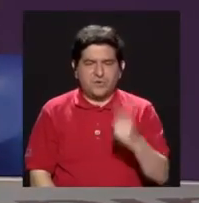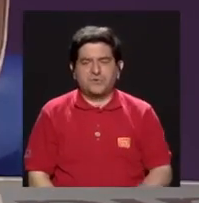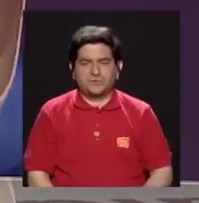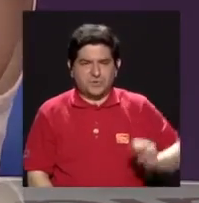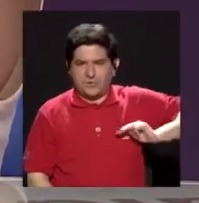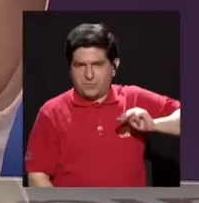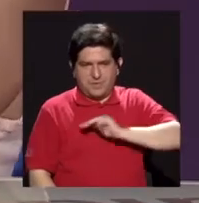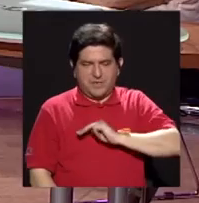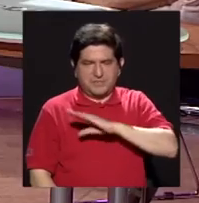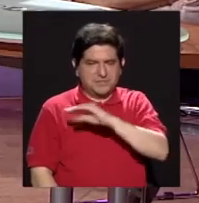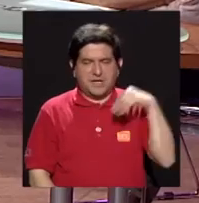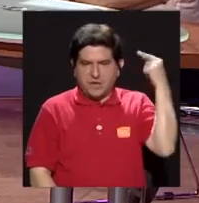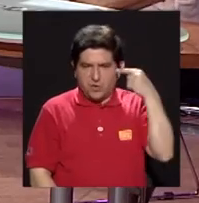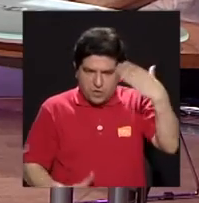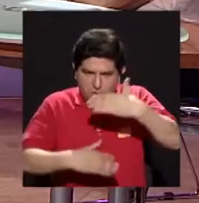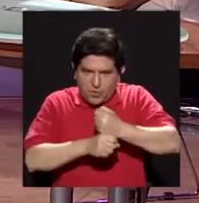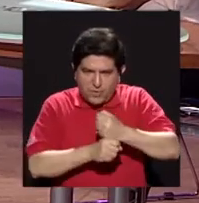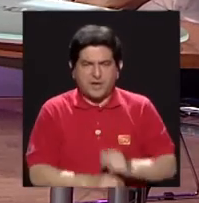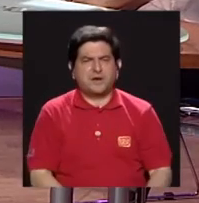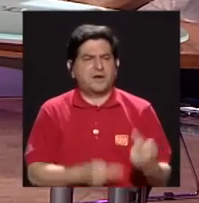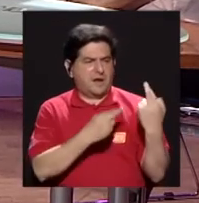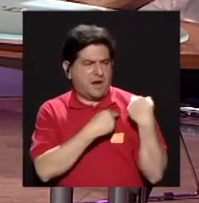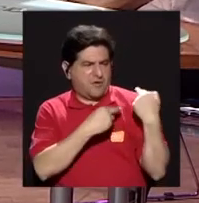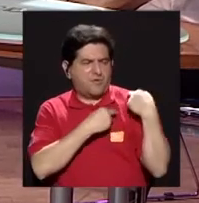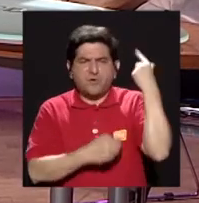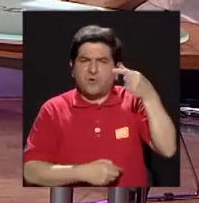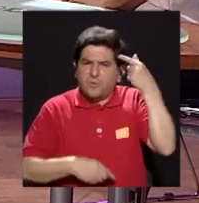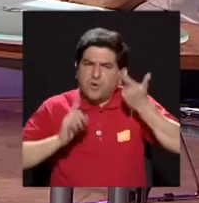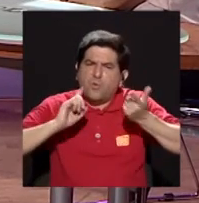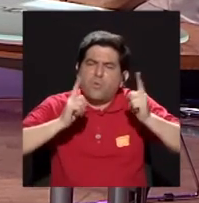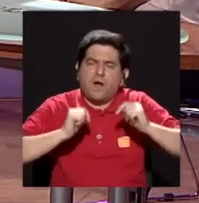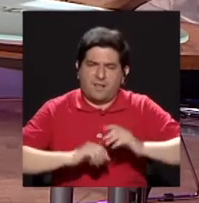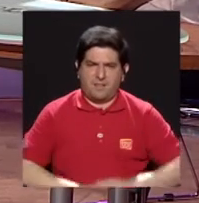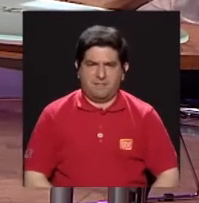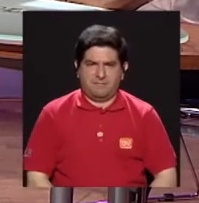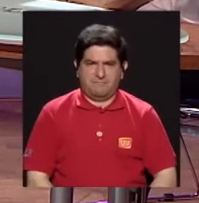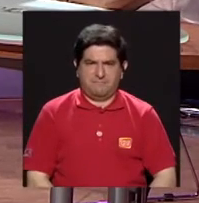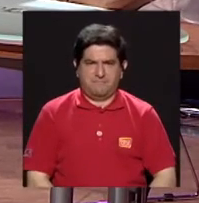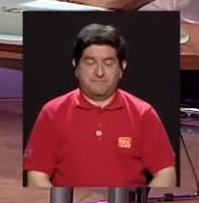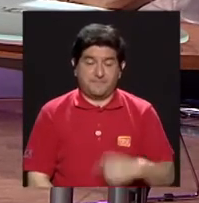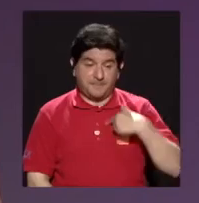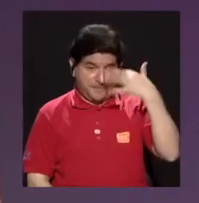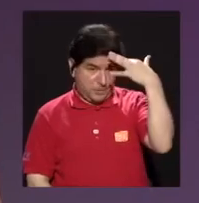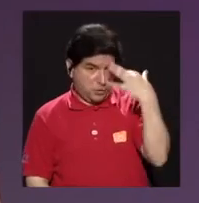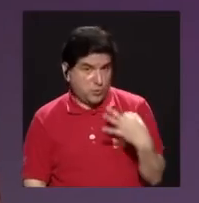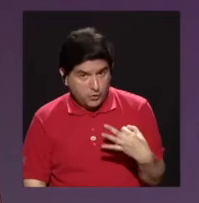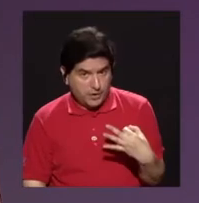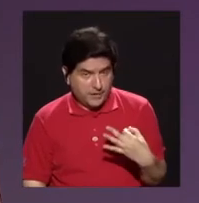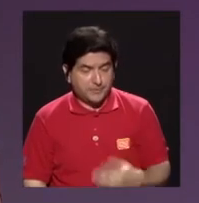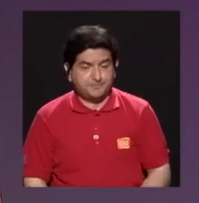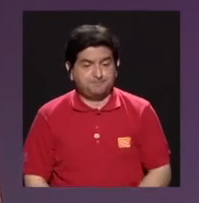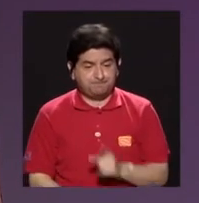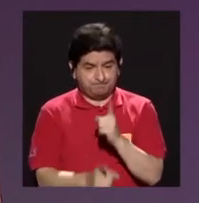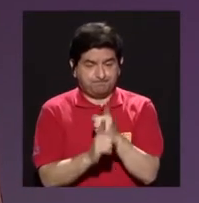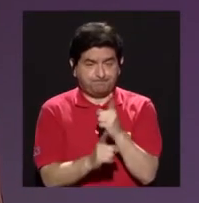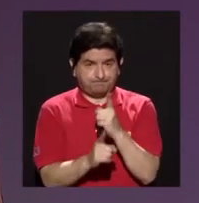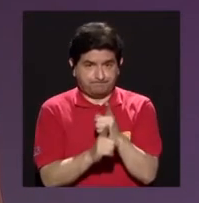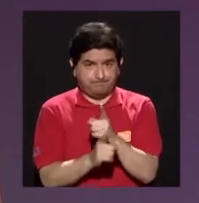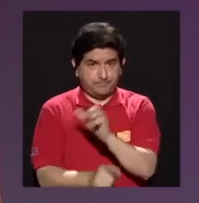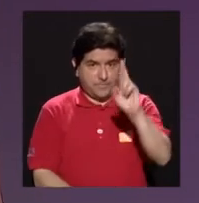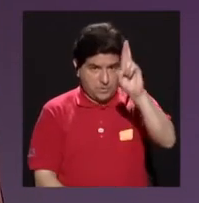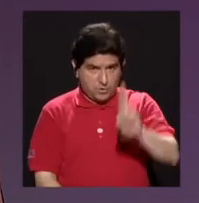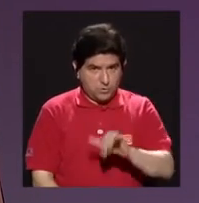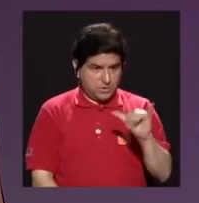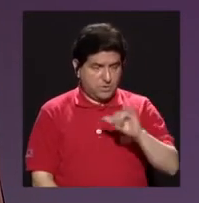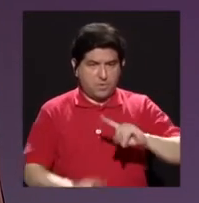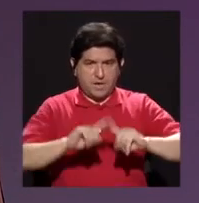debería hacer. ¿Cuál es la responsabilidad del Estado en estas cosas? Sí, yo creo que, bueno, efectivamente Costa Rica, al